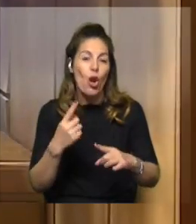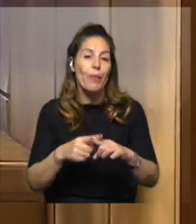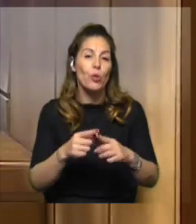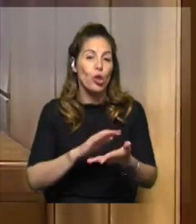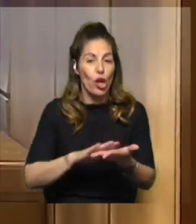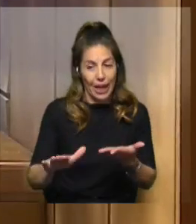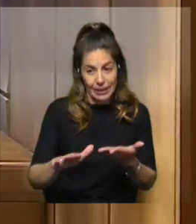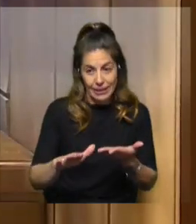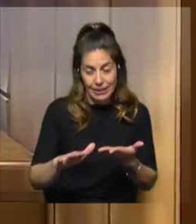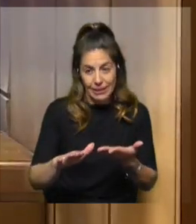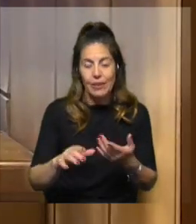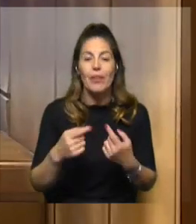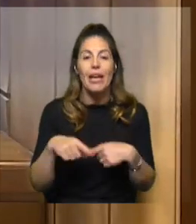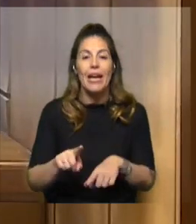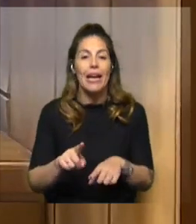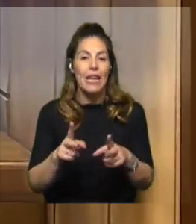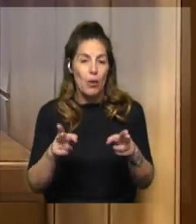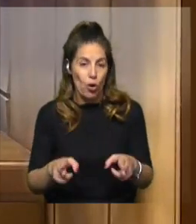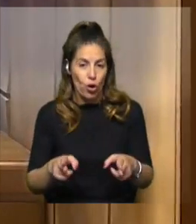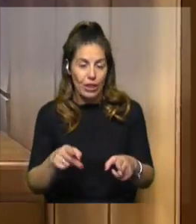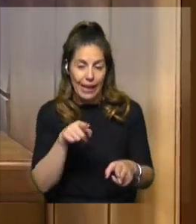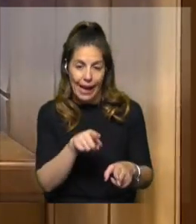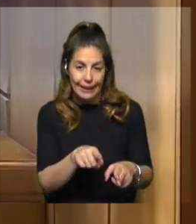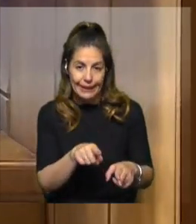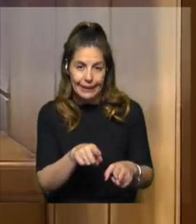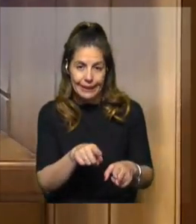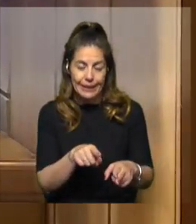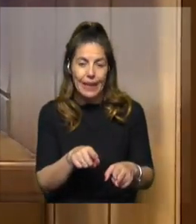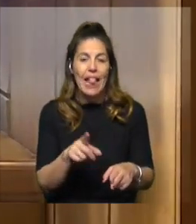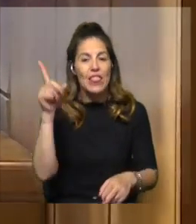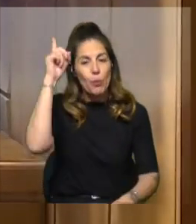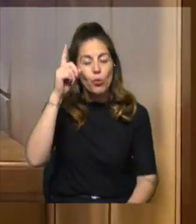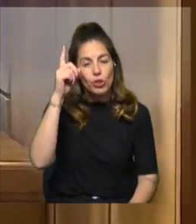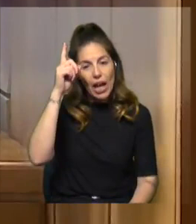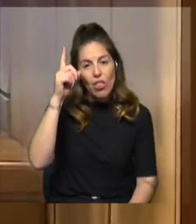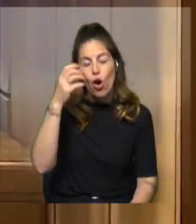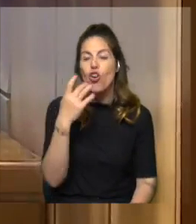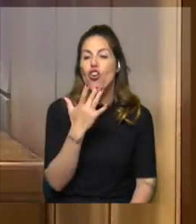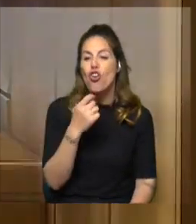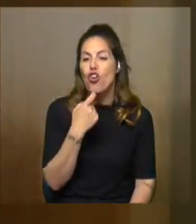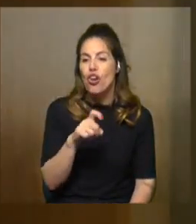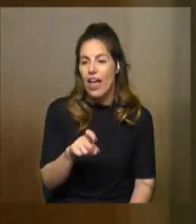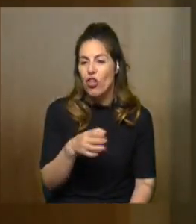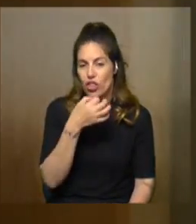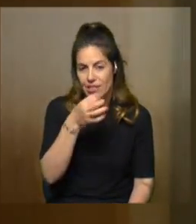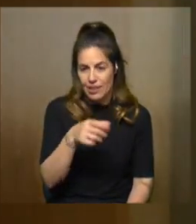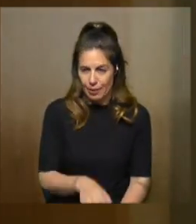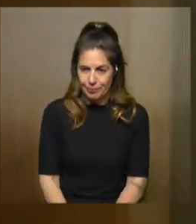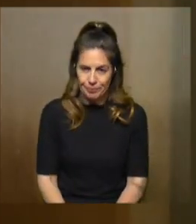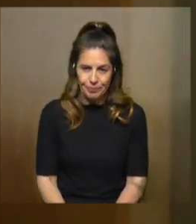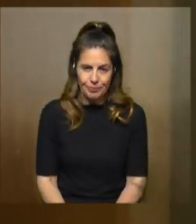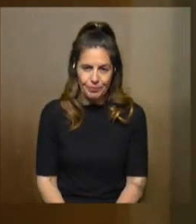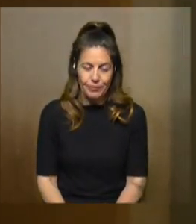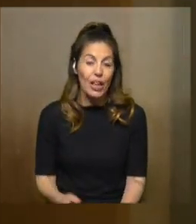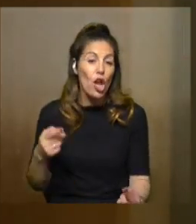en medio de este cuarto intermedio, el diputado colorado Conrado Rodríguez nos decía esto. El objetivo